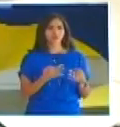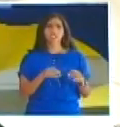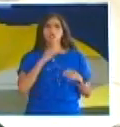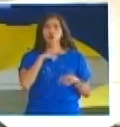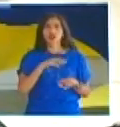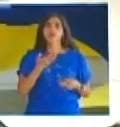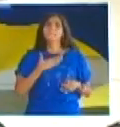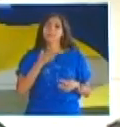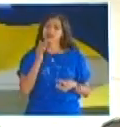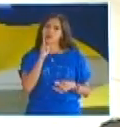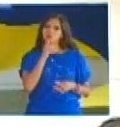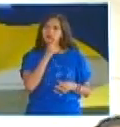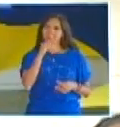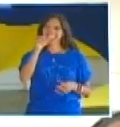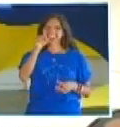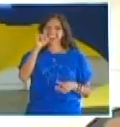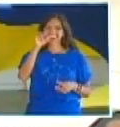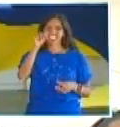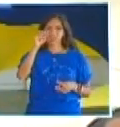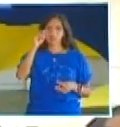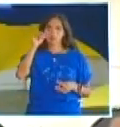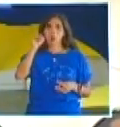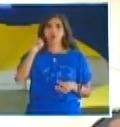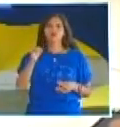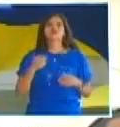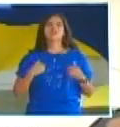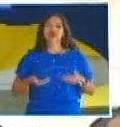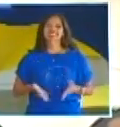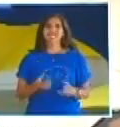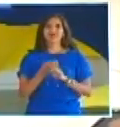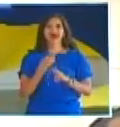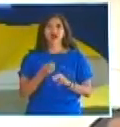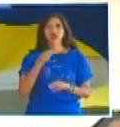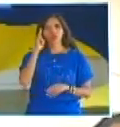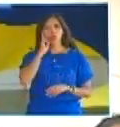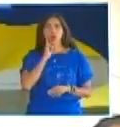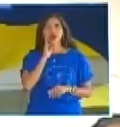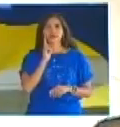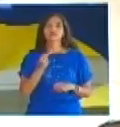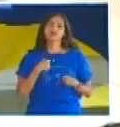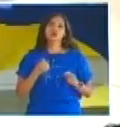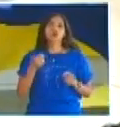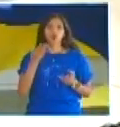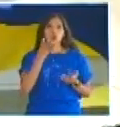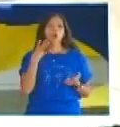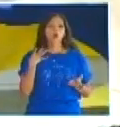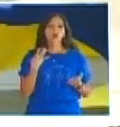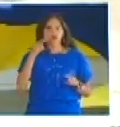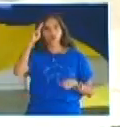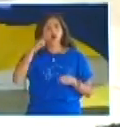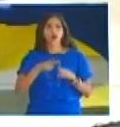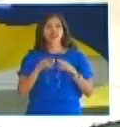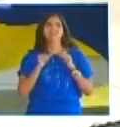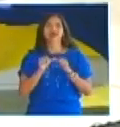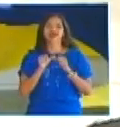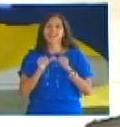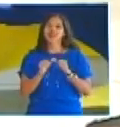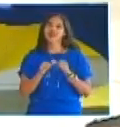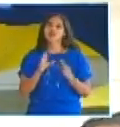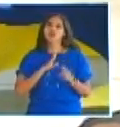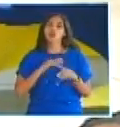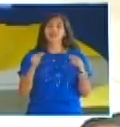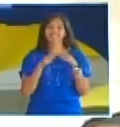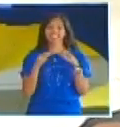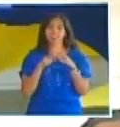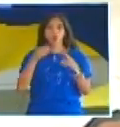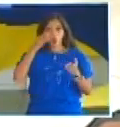Simón, como usted dijo, porque yo nací en el Bicentenario de Bolívar. Y con mucho orgullo y honor, seguiré formando parte de su equipo